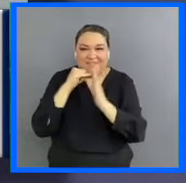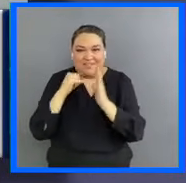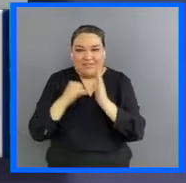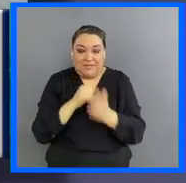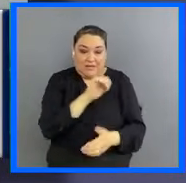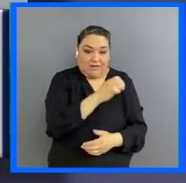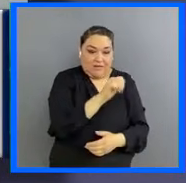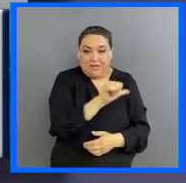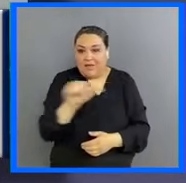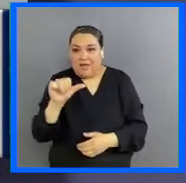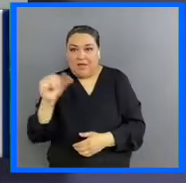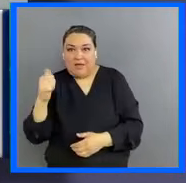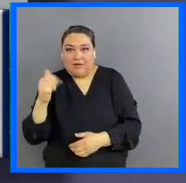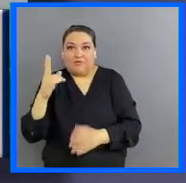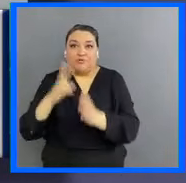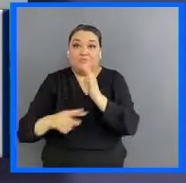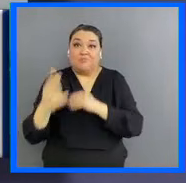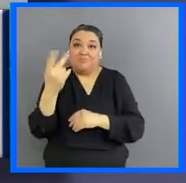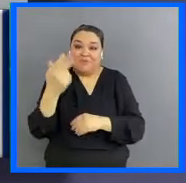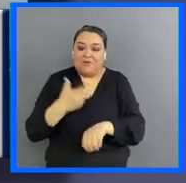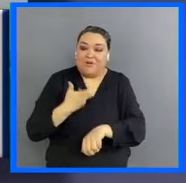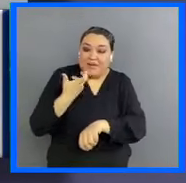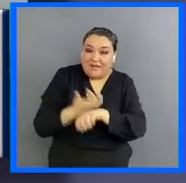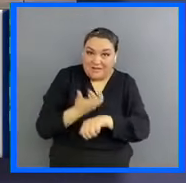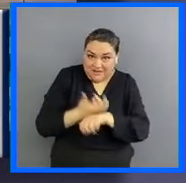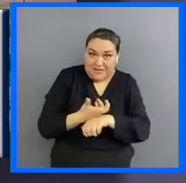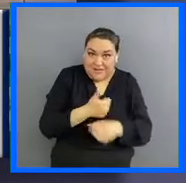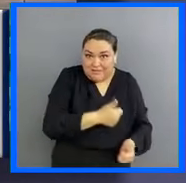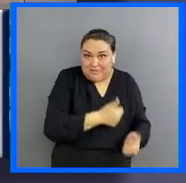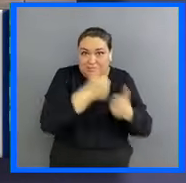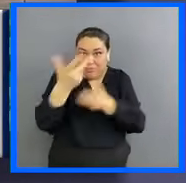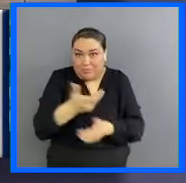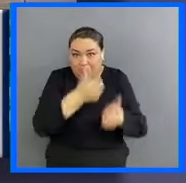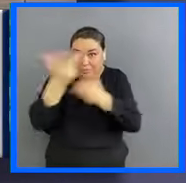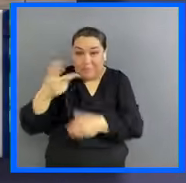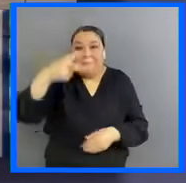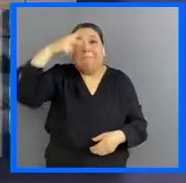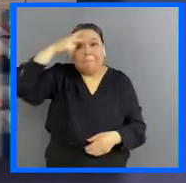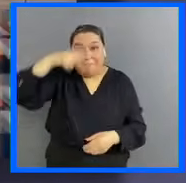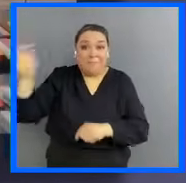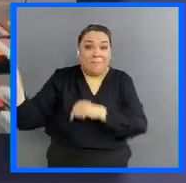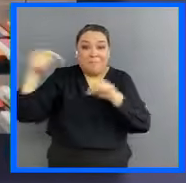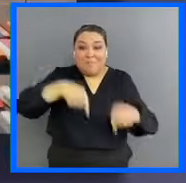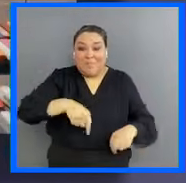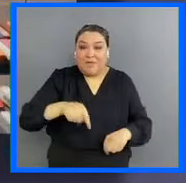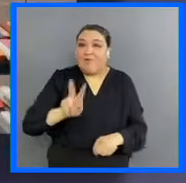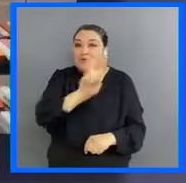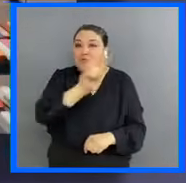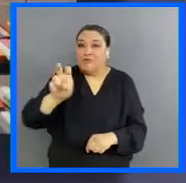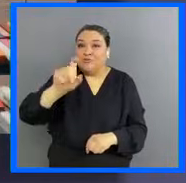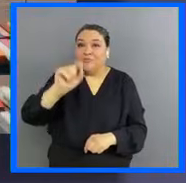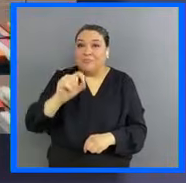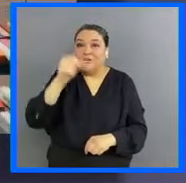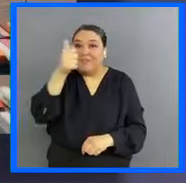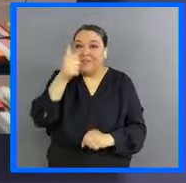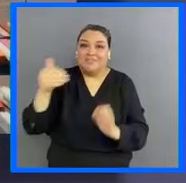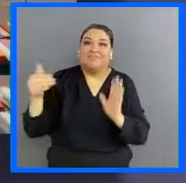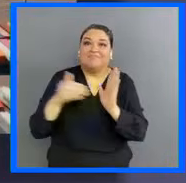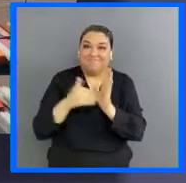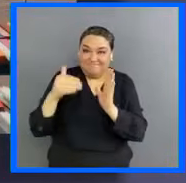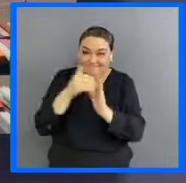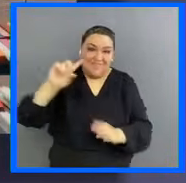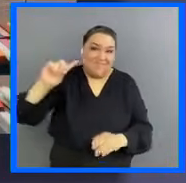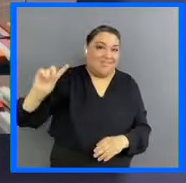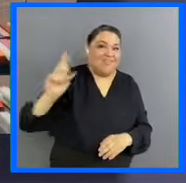2025, Estados Unidos exportó bienes al mercado mexicano por más de 226,000 millones de dólares, un